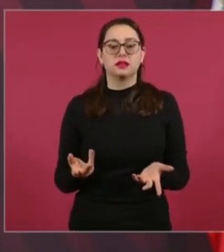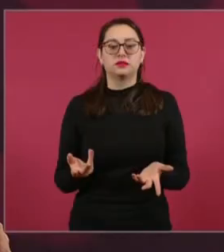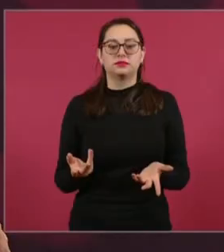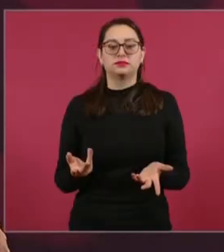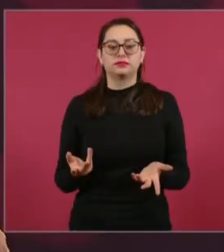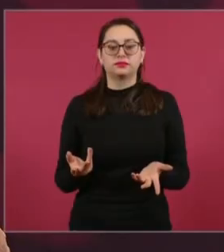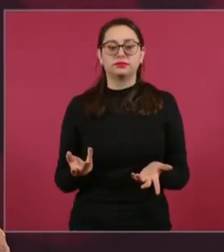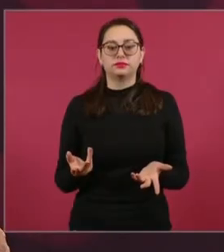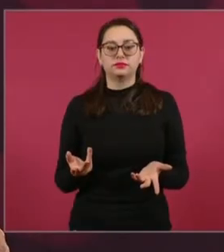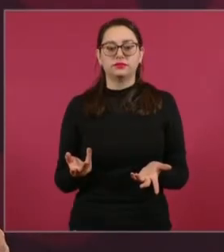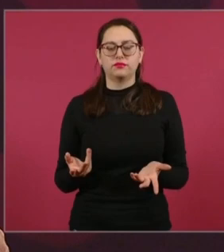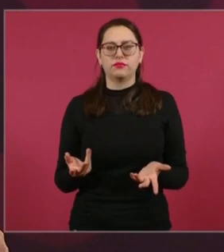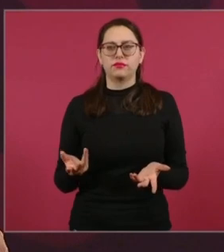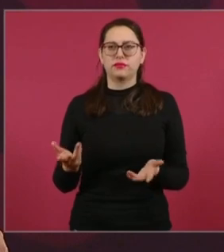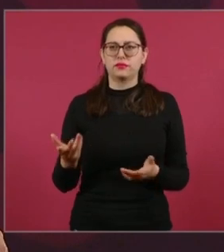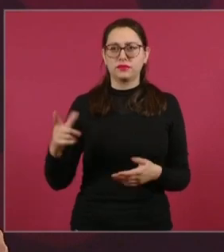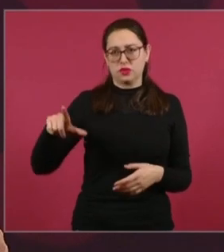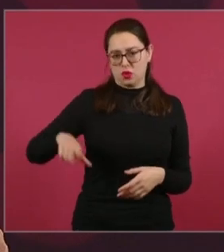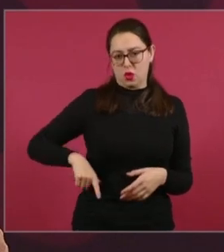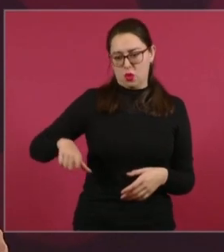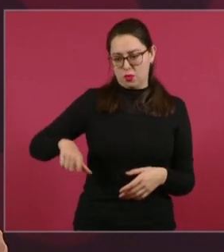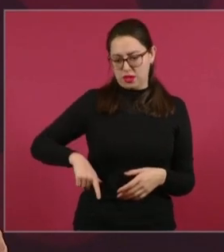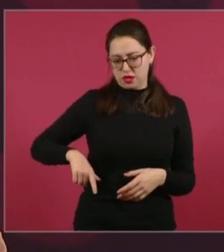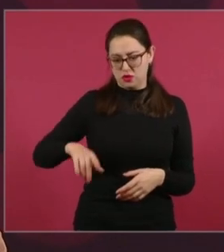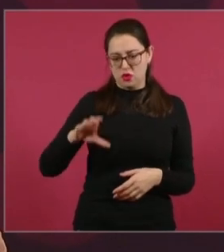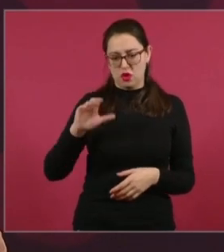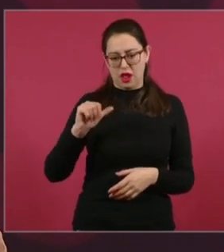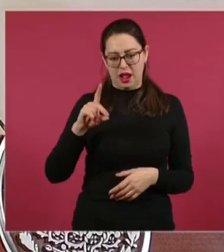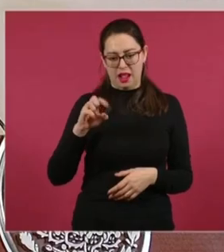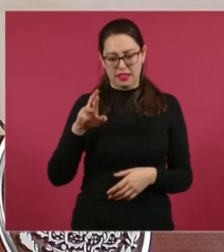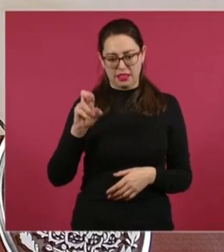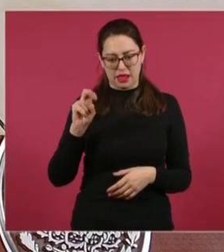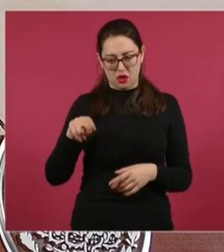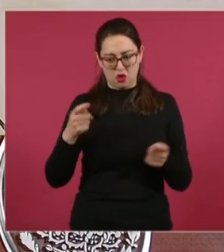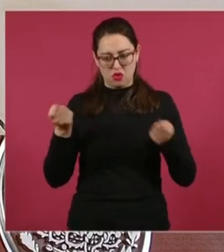decir de Calderón o de García Luna.